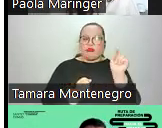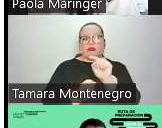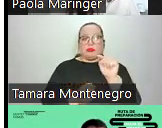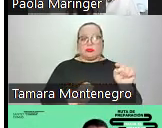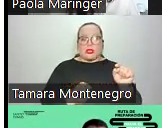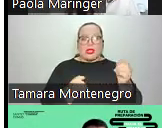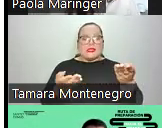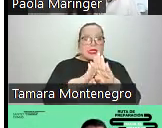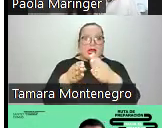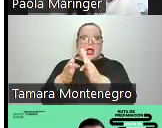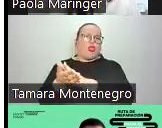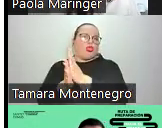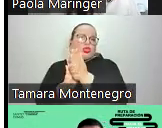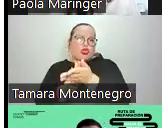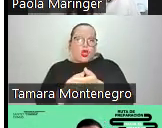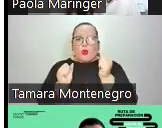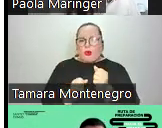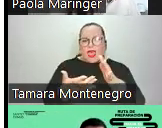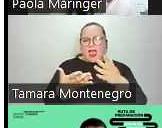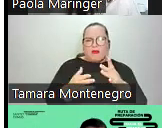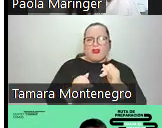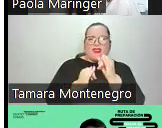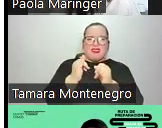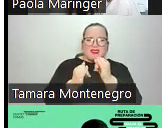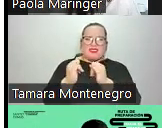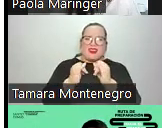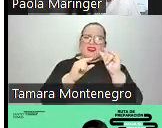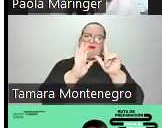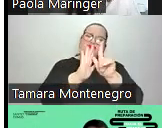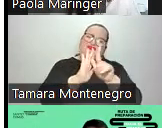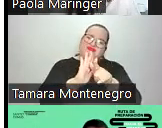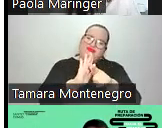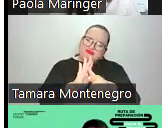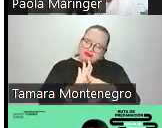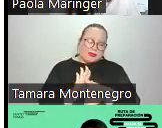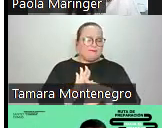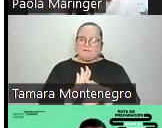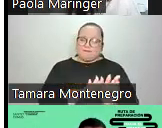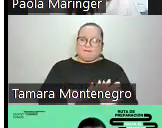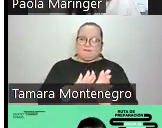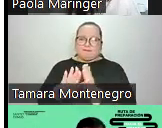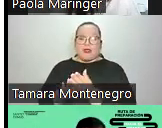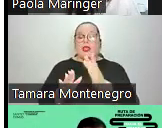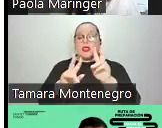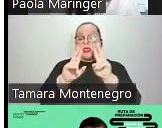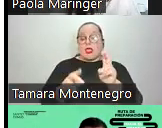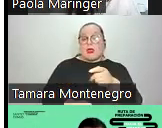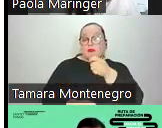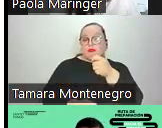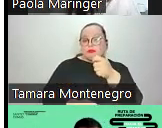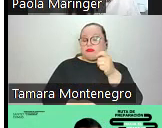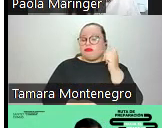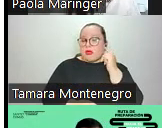aplicaciones y programas que puedan de alguna u otra forma disminuir la conectividad de su equipo. Ya respecto al audio, revisar el audio